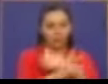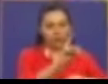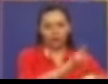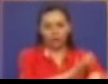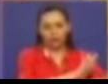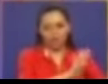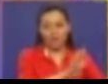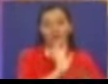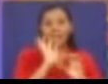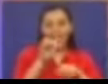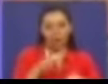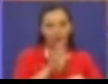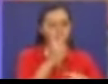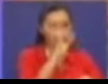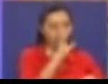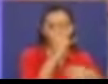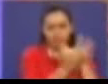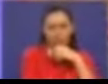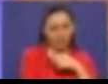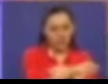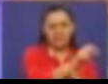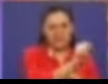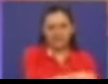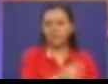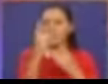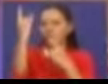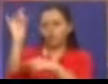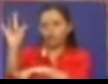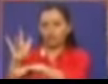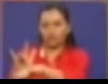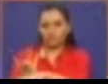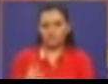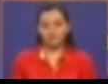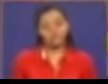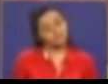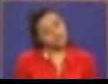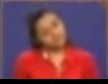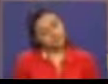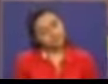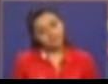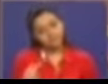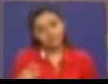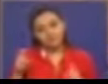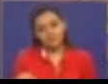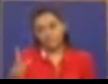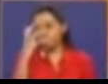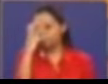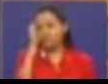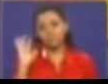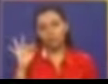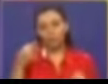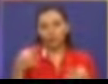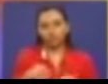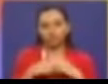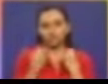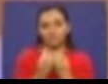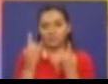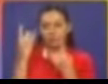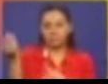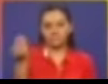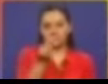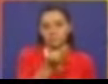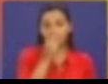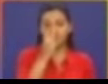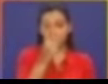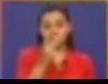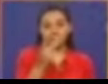pobres no paguen nada y los que paguen bastante sean los más ricos, como debe de ser en una sociedad con justicia social, compañeros. Veamos